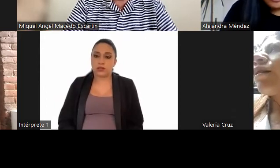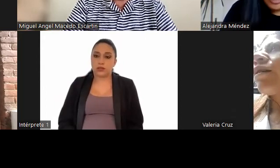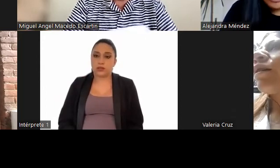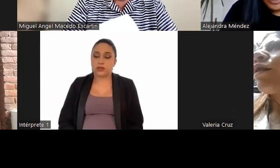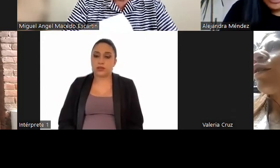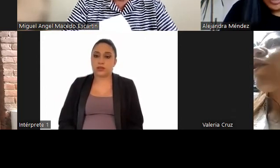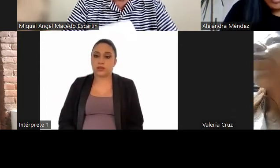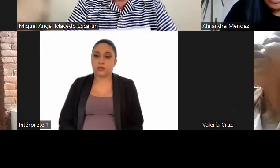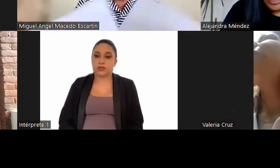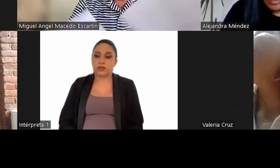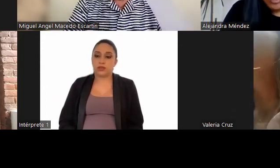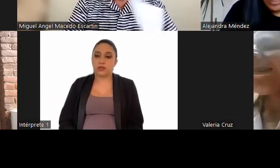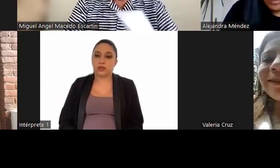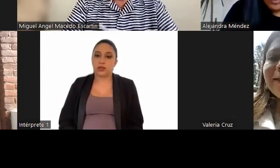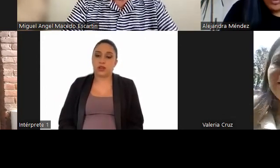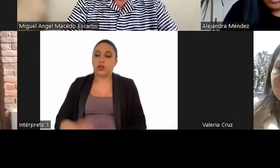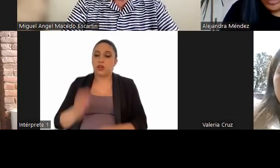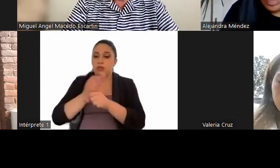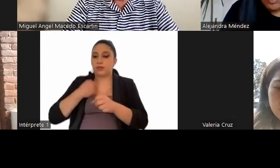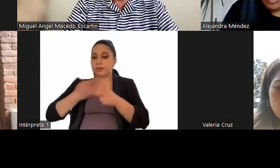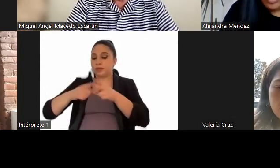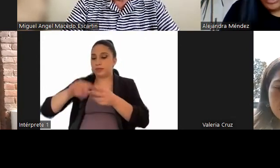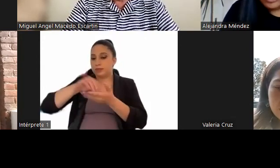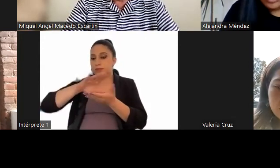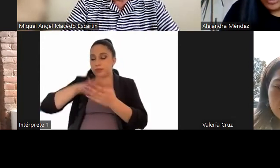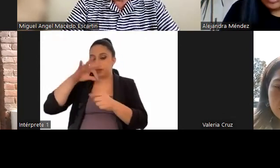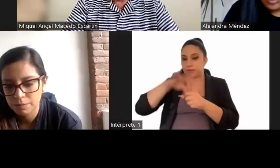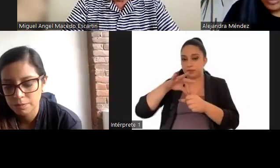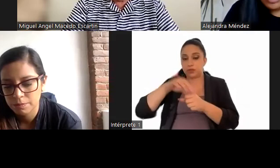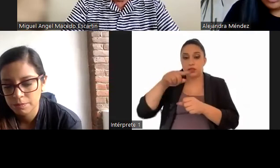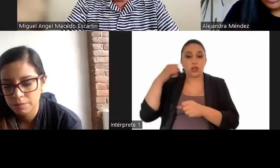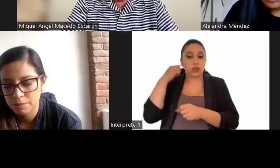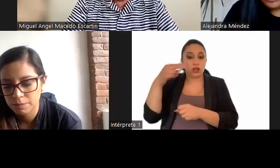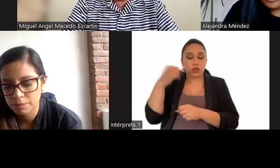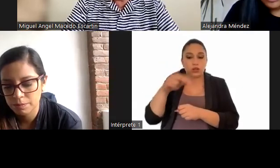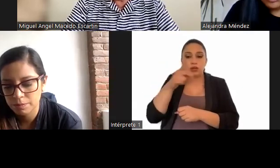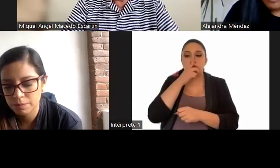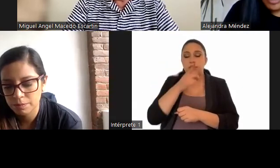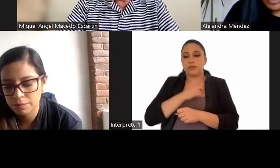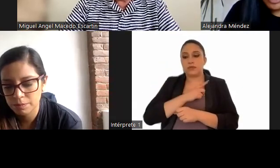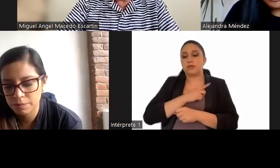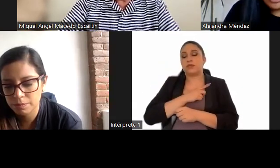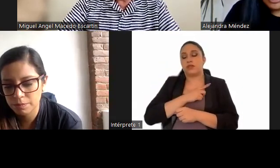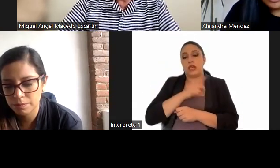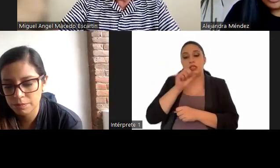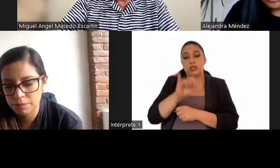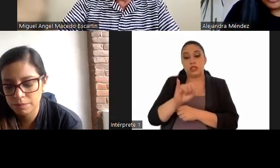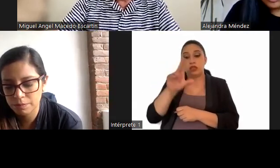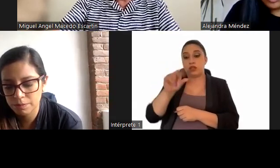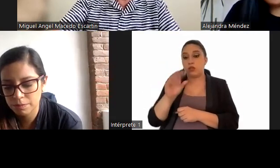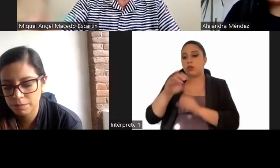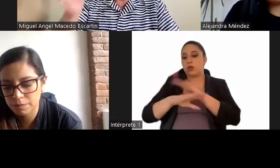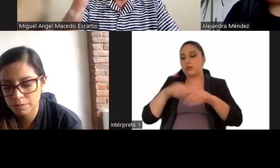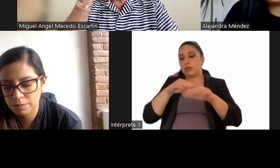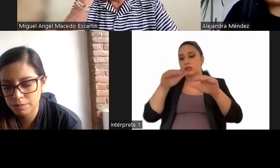De no ser así, se procederá a votar de forma nominal, por lo que al escuchar su nombre le solicito encender su cámara e indicar el sentido de